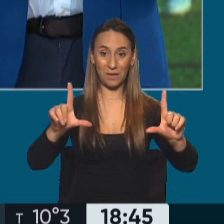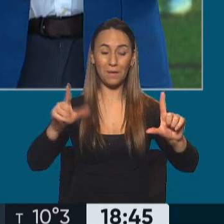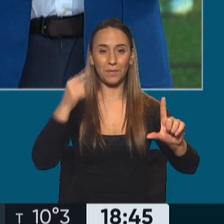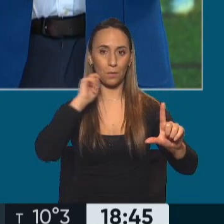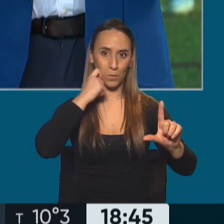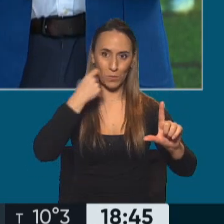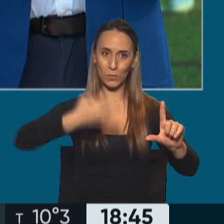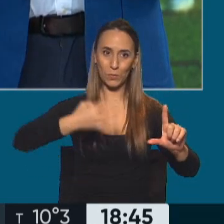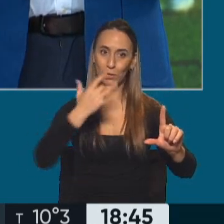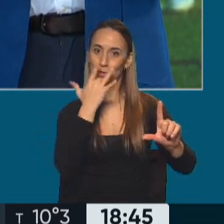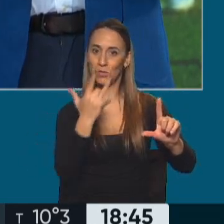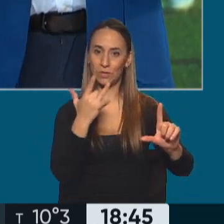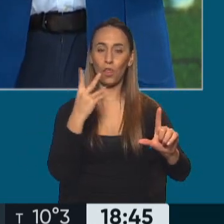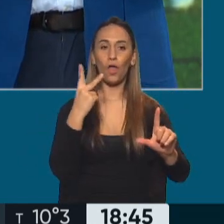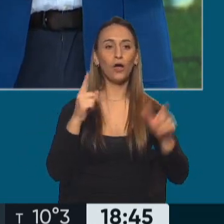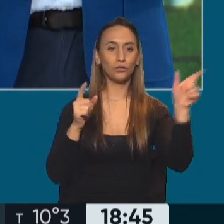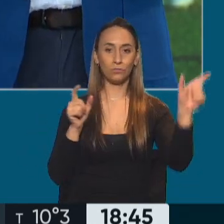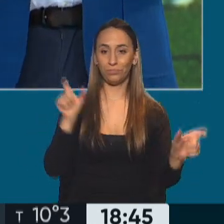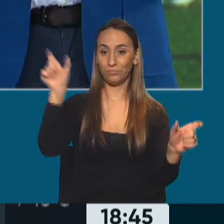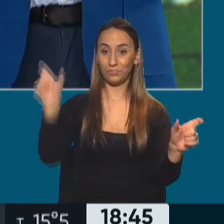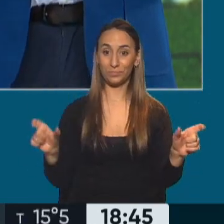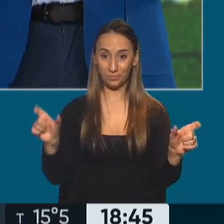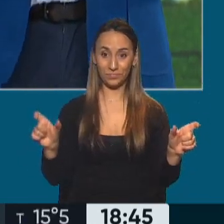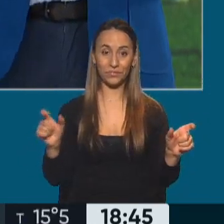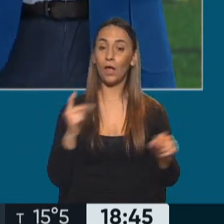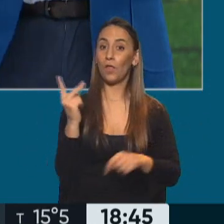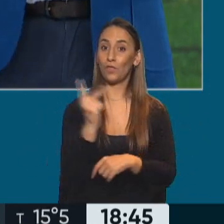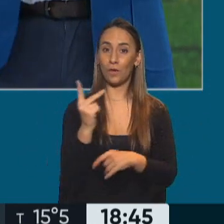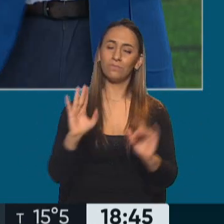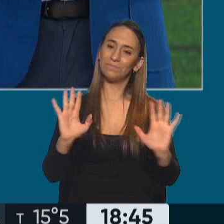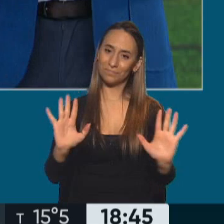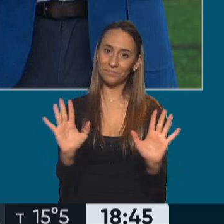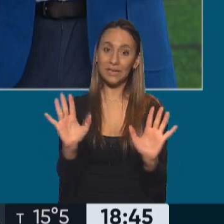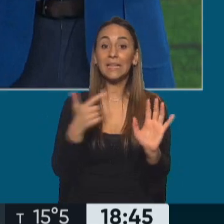encantó. Estoy... Dos próceres pero del periodismo independiente. Déjame